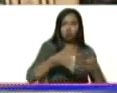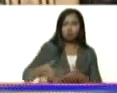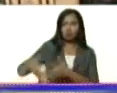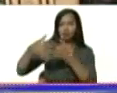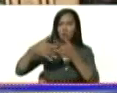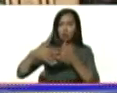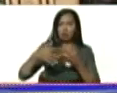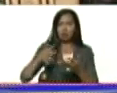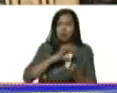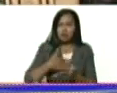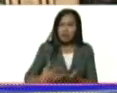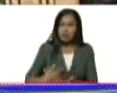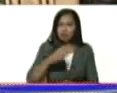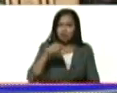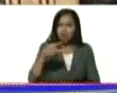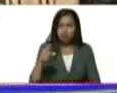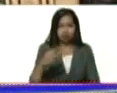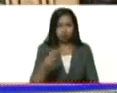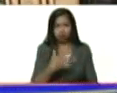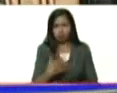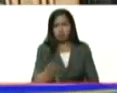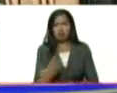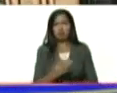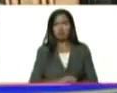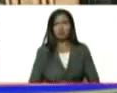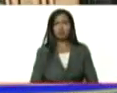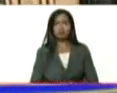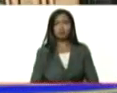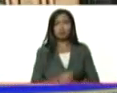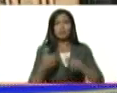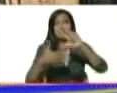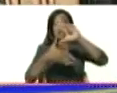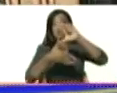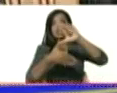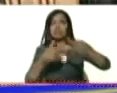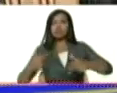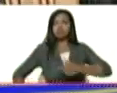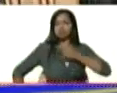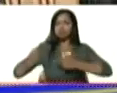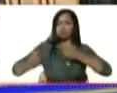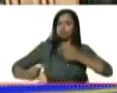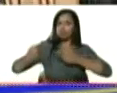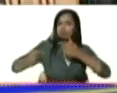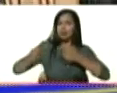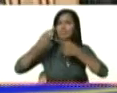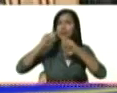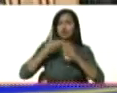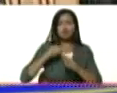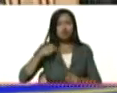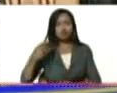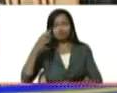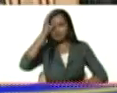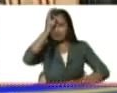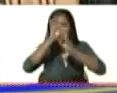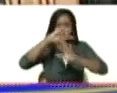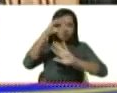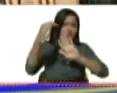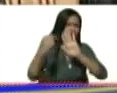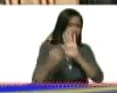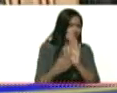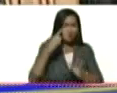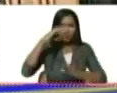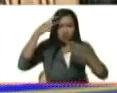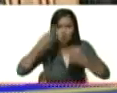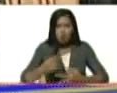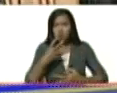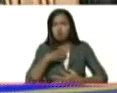norteamericano sobre nuestra región. América Latina está en disputa, pero tengo absoluta fe en que no